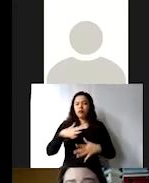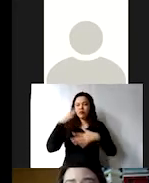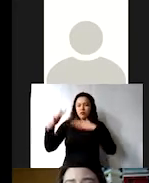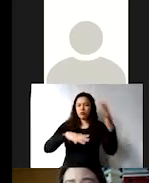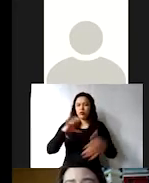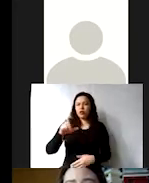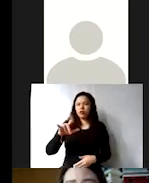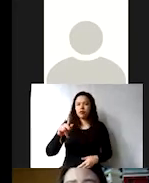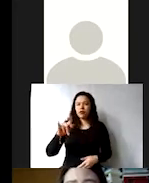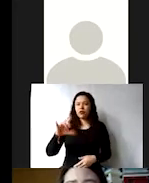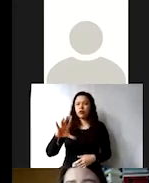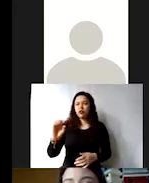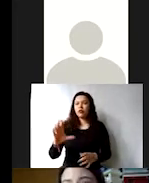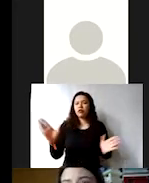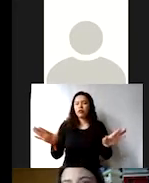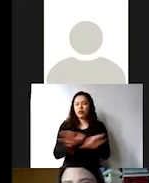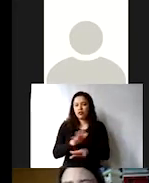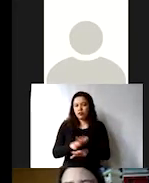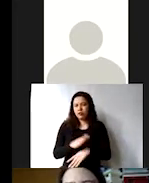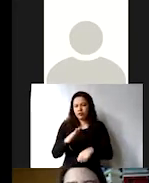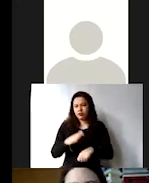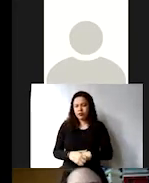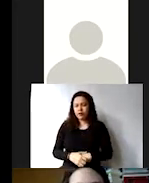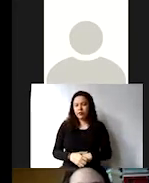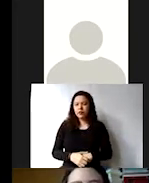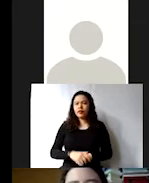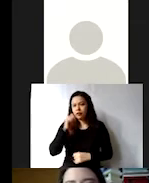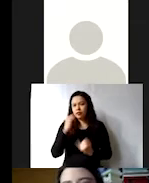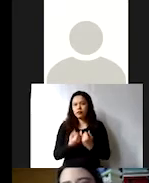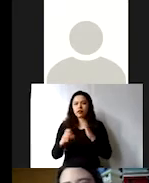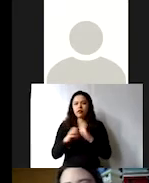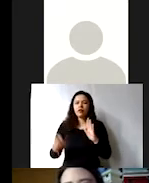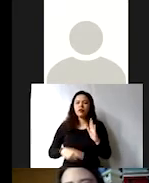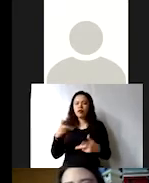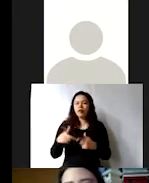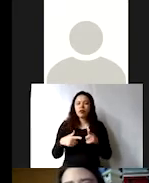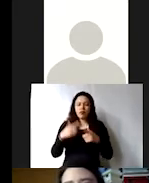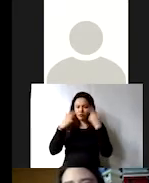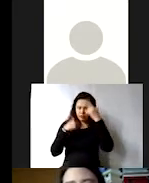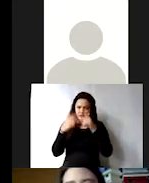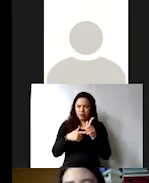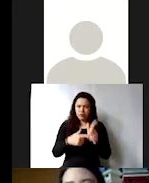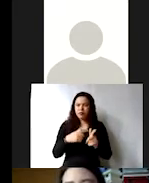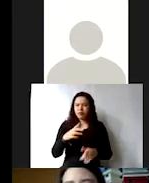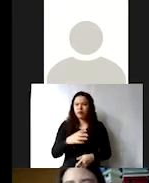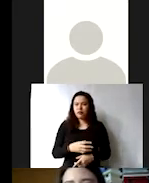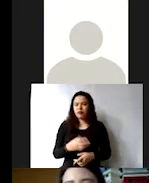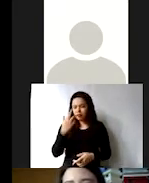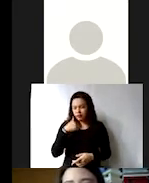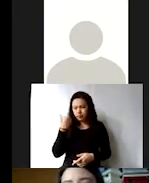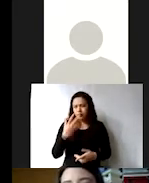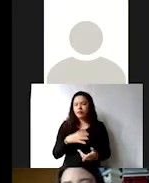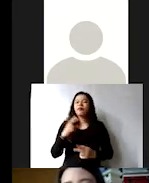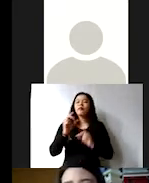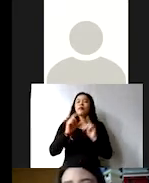Y bueno, también vimos algunos ejemplos de cómo se da ese seguimiento. Si recuerdan, vimos que a nivel internacional existen